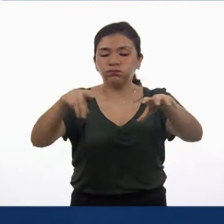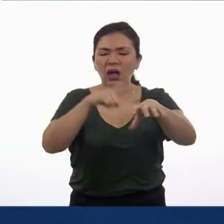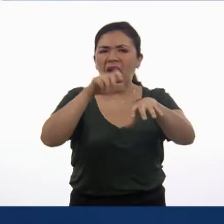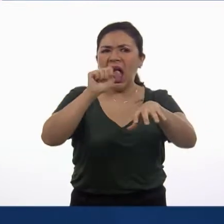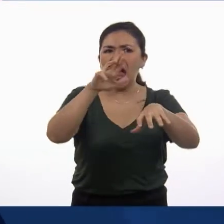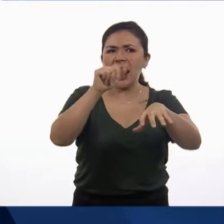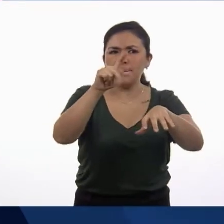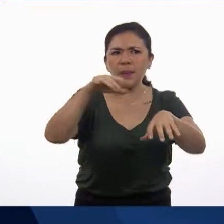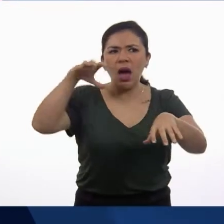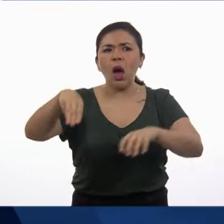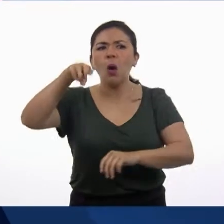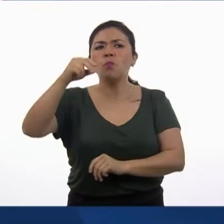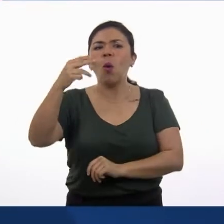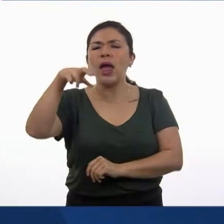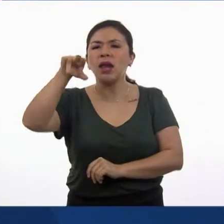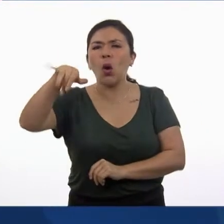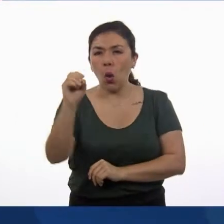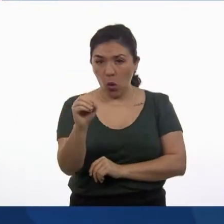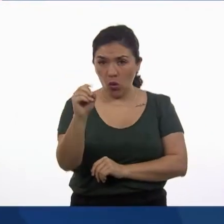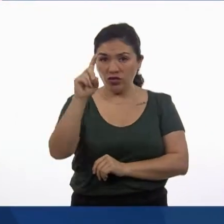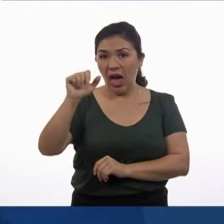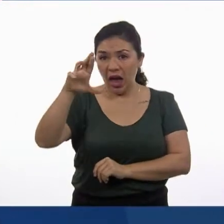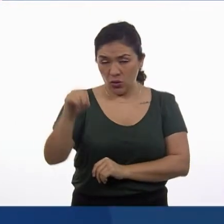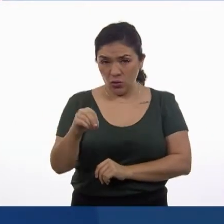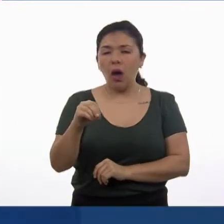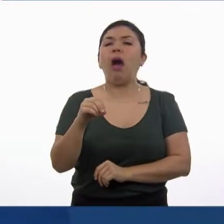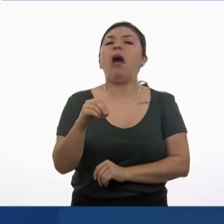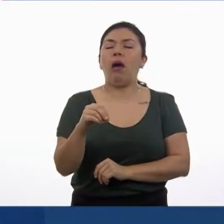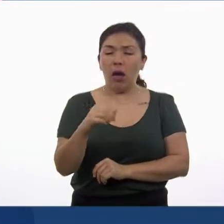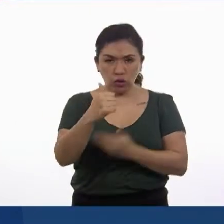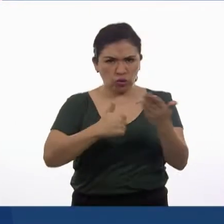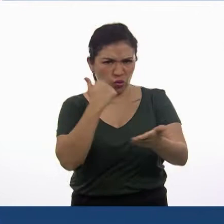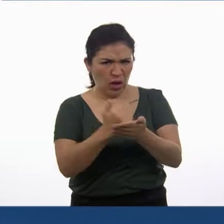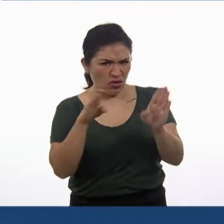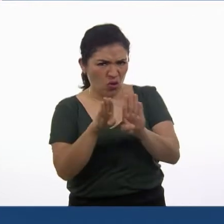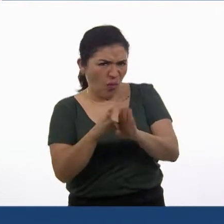y Mohenjo-Daro. ¿Ciudades como las de nosotros?